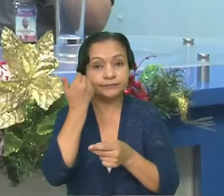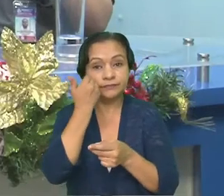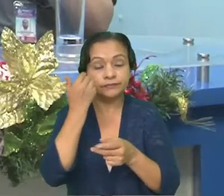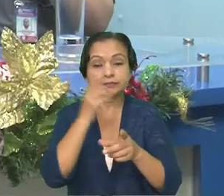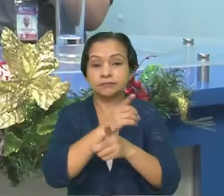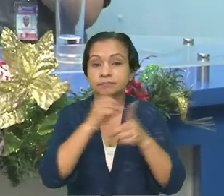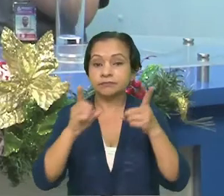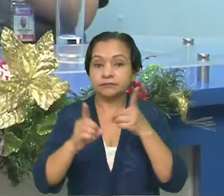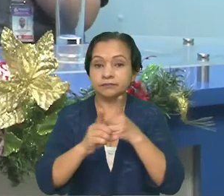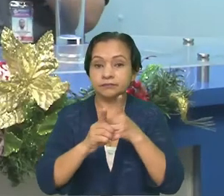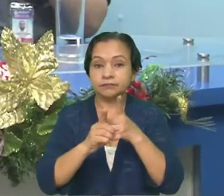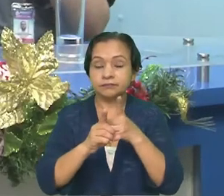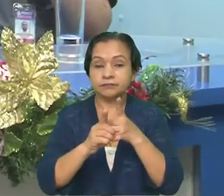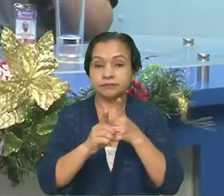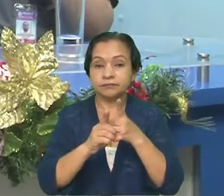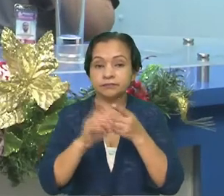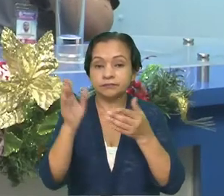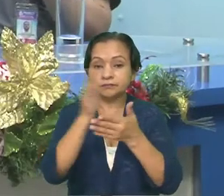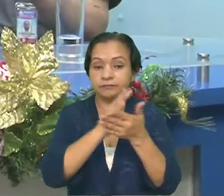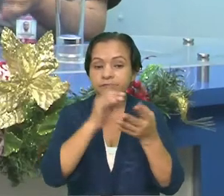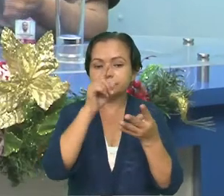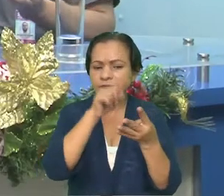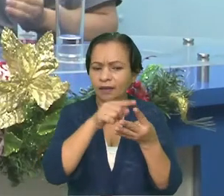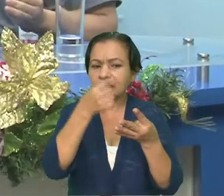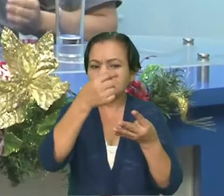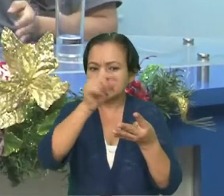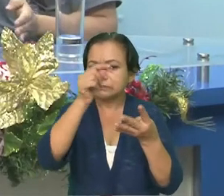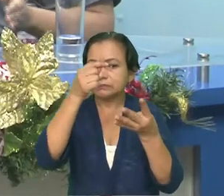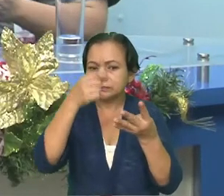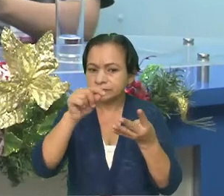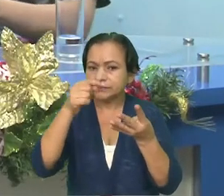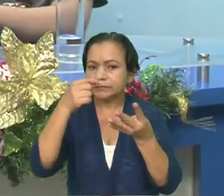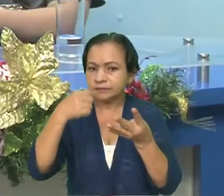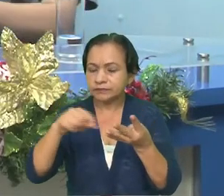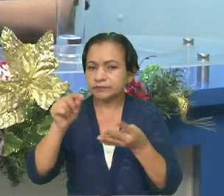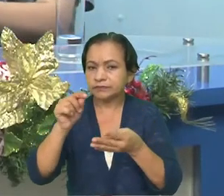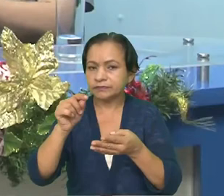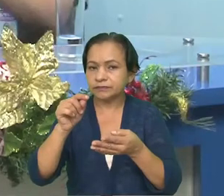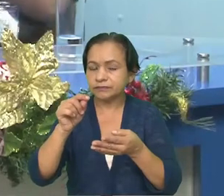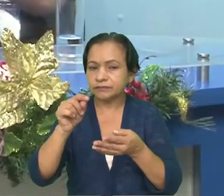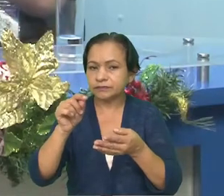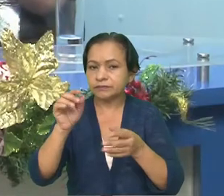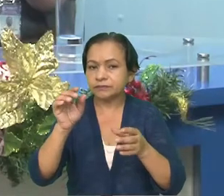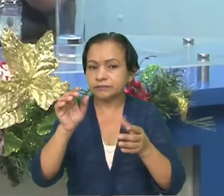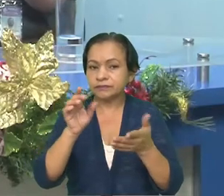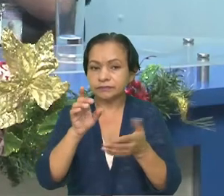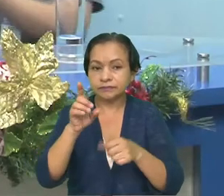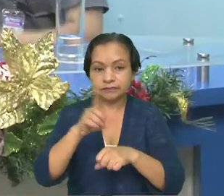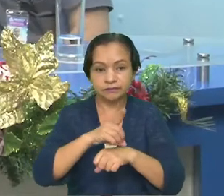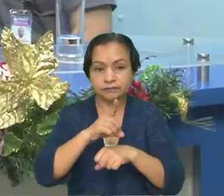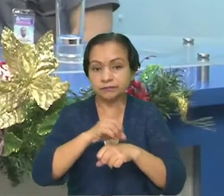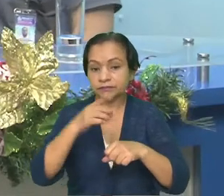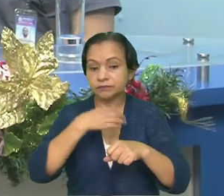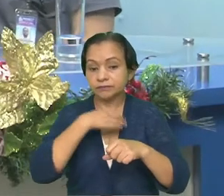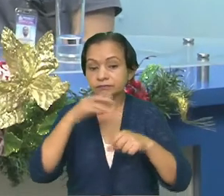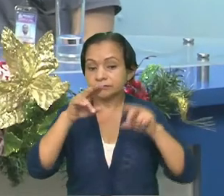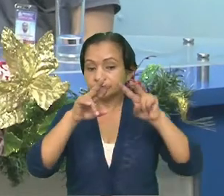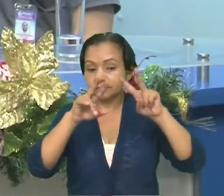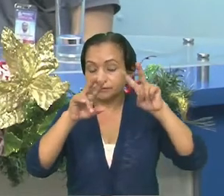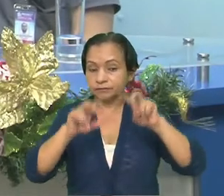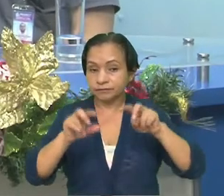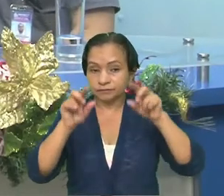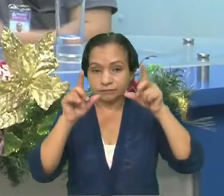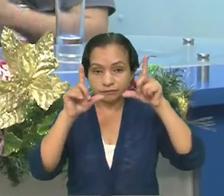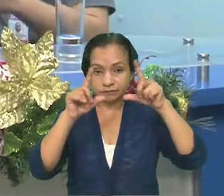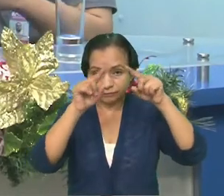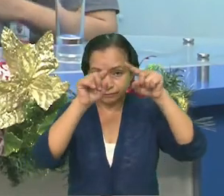debe cumplir ciertos criterios, tanto clínico como imagenológico, es decir, por las características de la imagen,